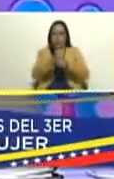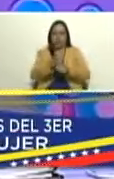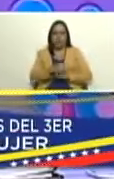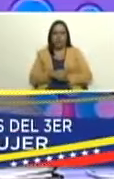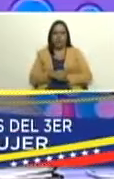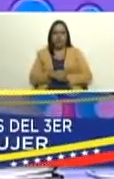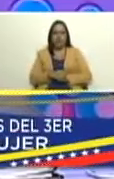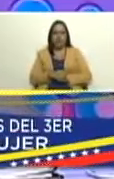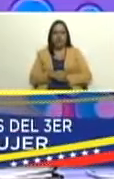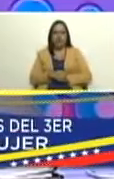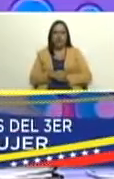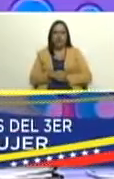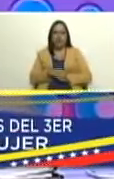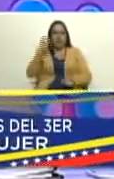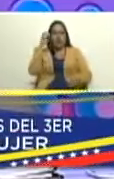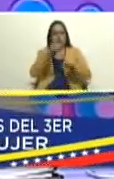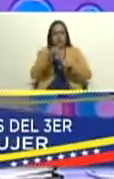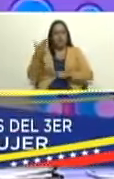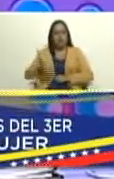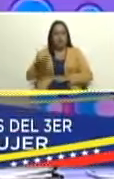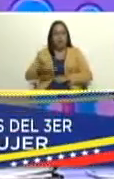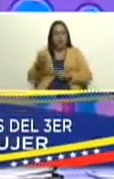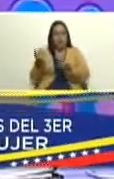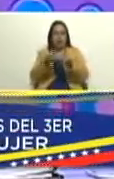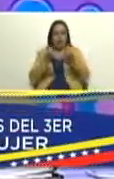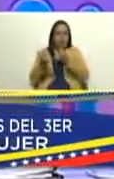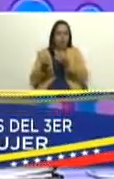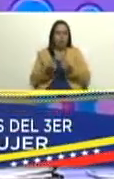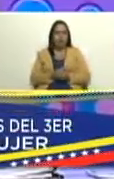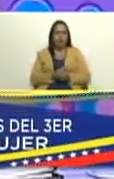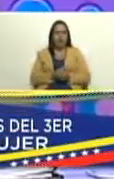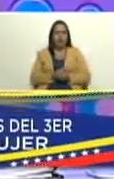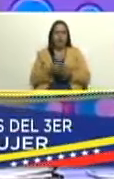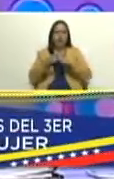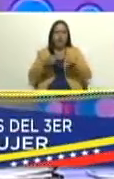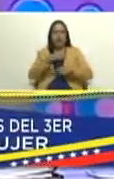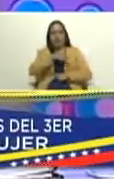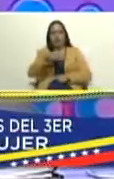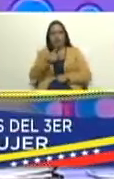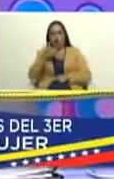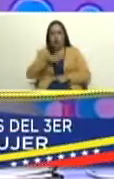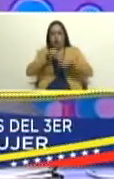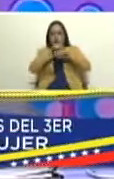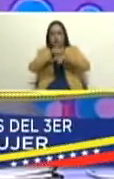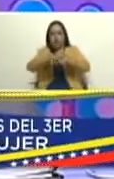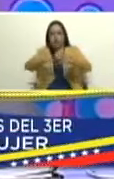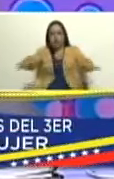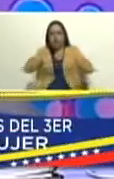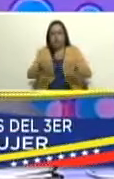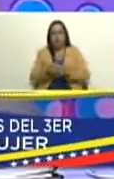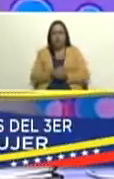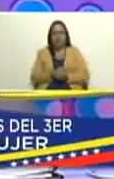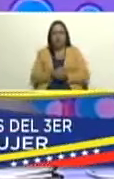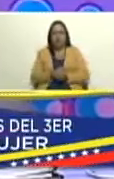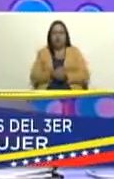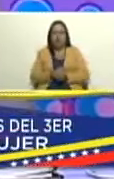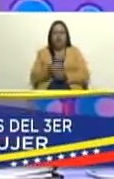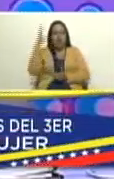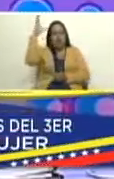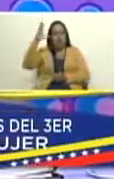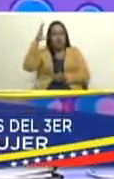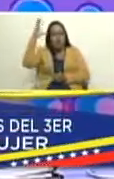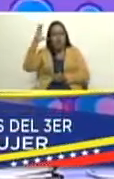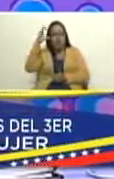un vértice fundamental, el económico, pero vamos nosotros desplegando las potencialidades,